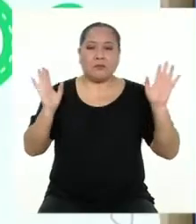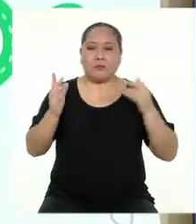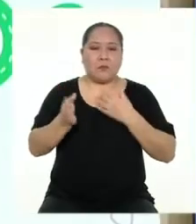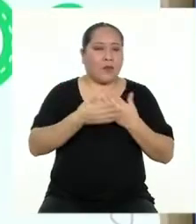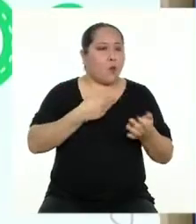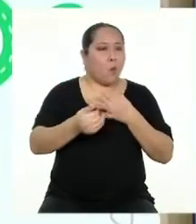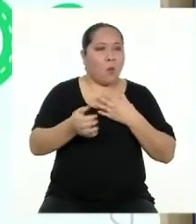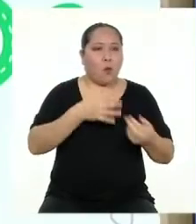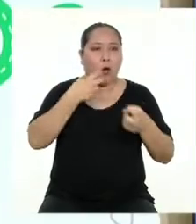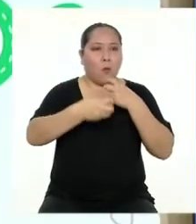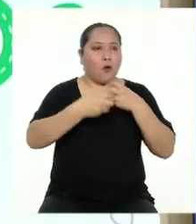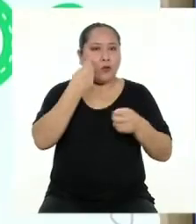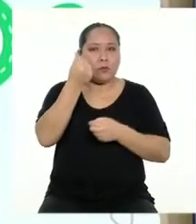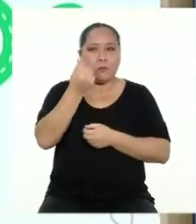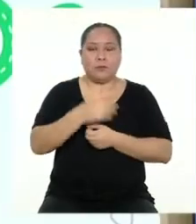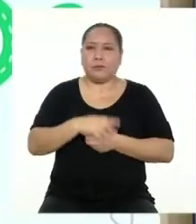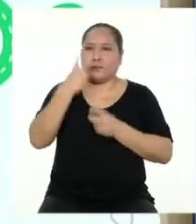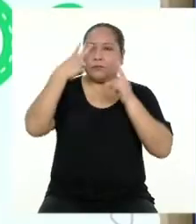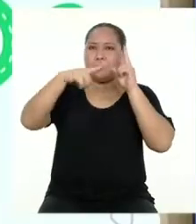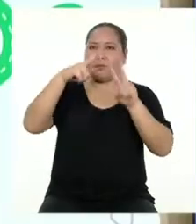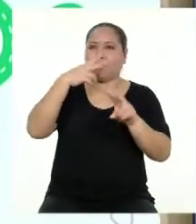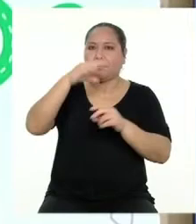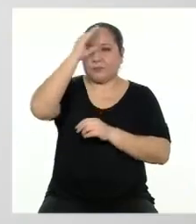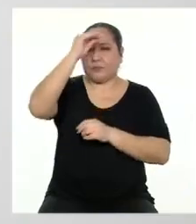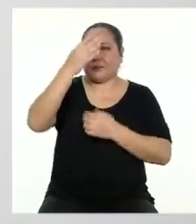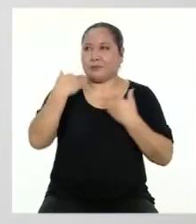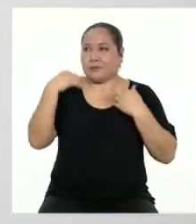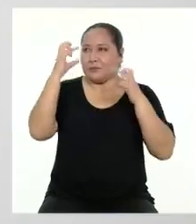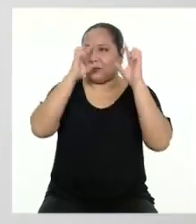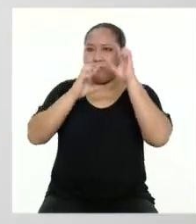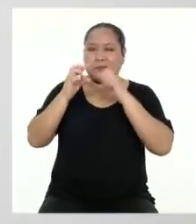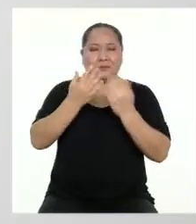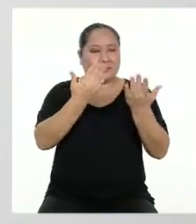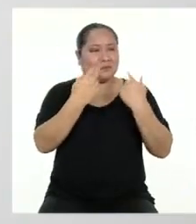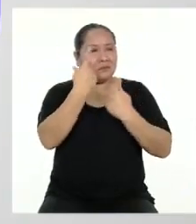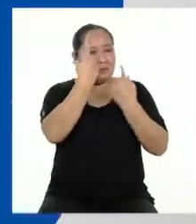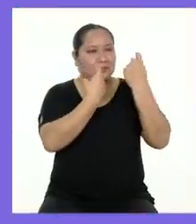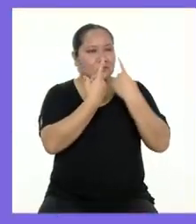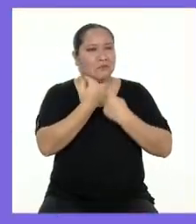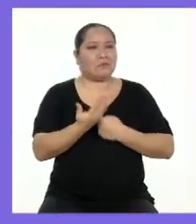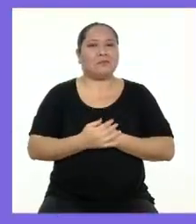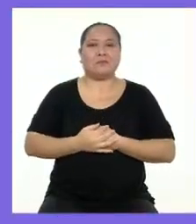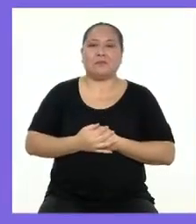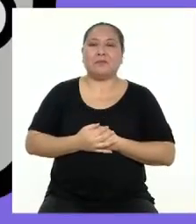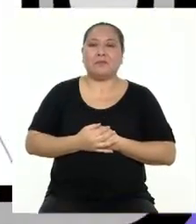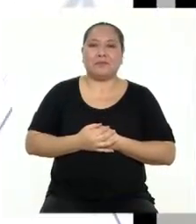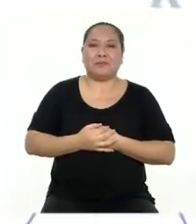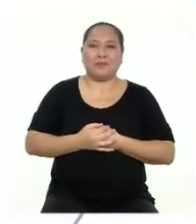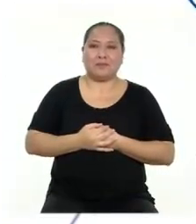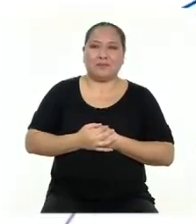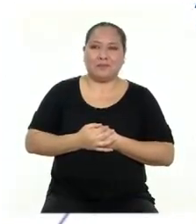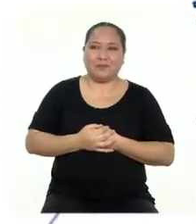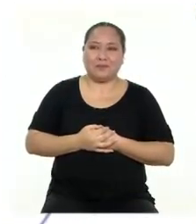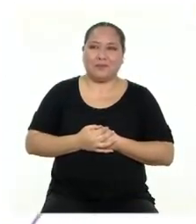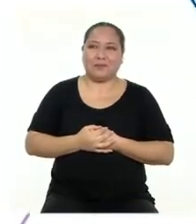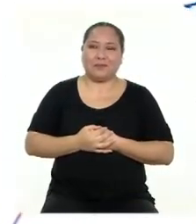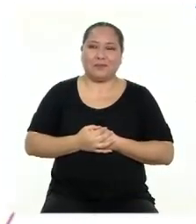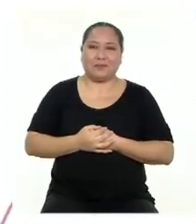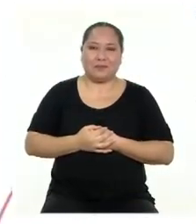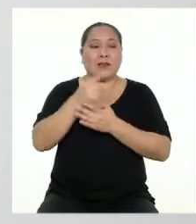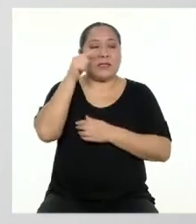para organizarse y hacerle frente a este tipo de problemas. Todos los miembros de la familia participan de distintas maneras en la economía